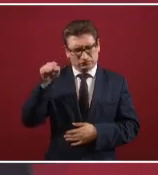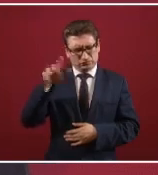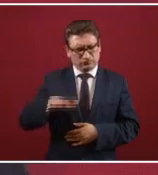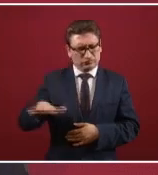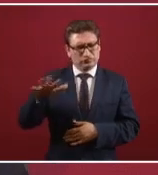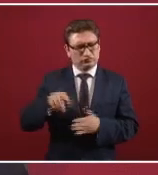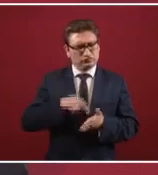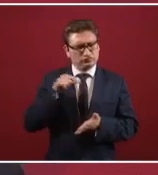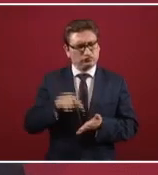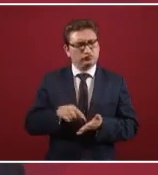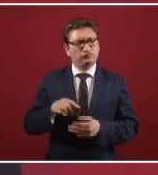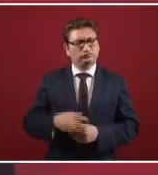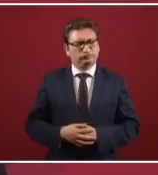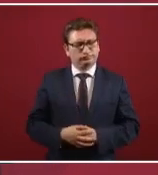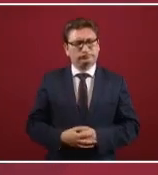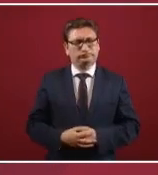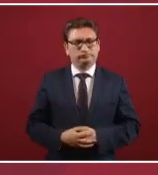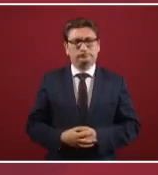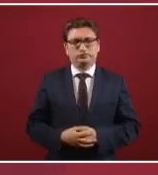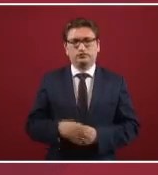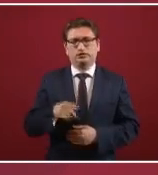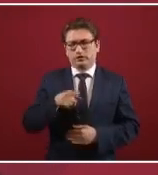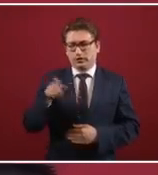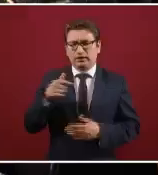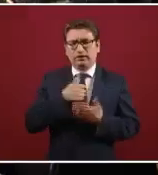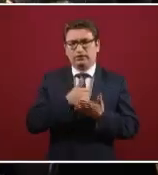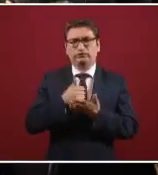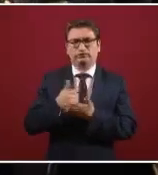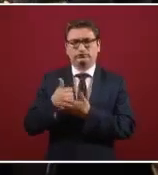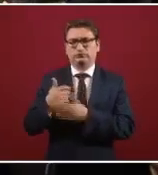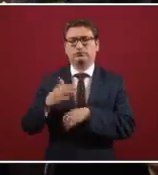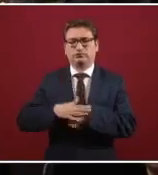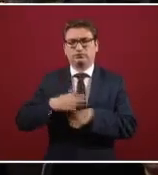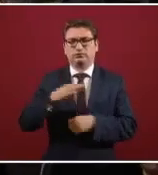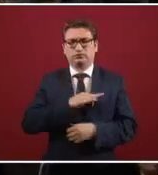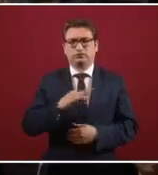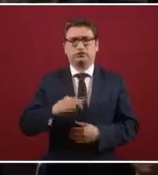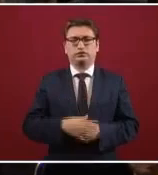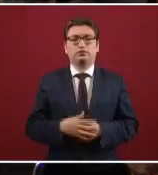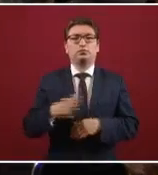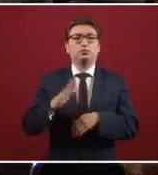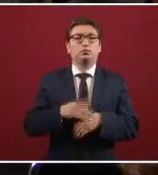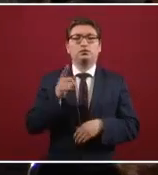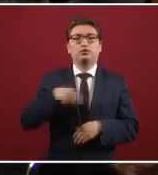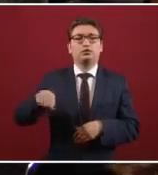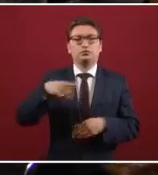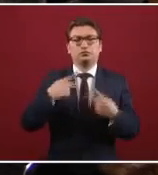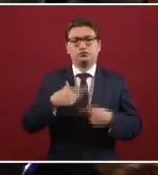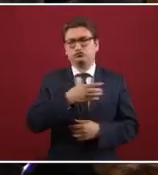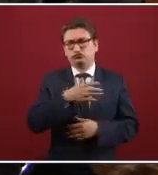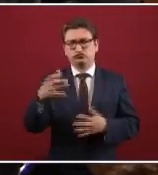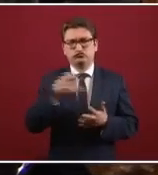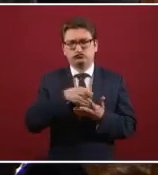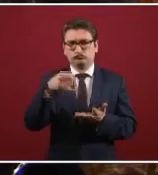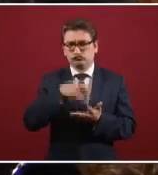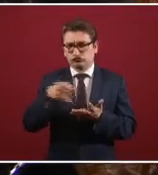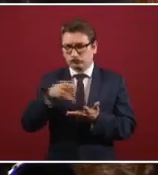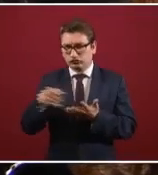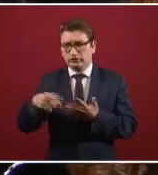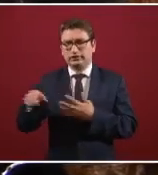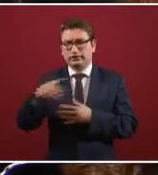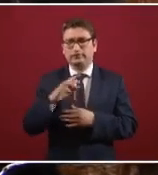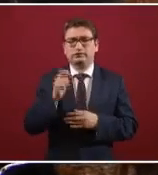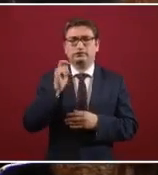que vamos a ayudar más porque son los que siembran las hortalizas que se